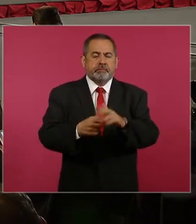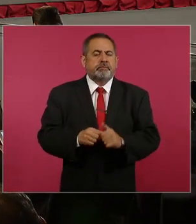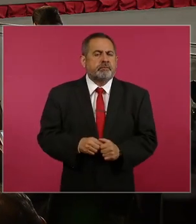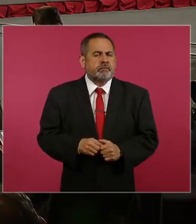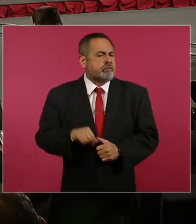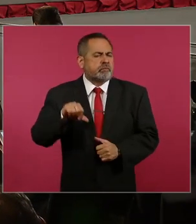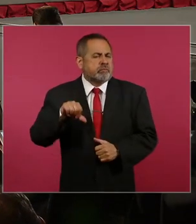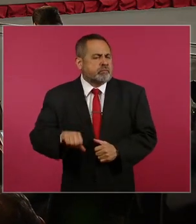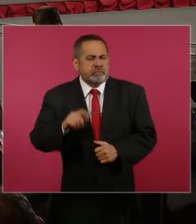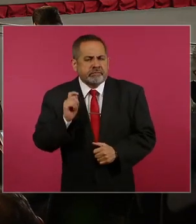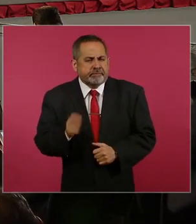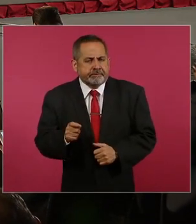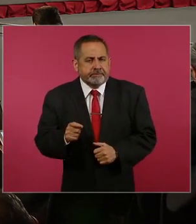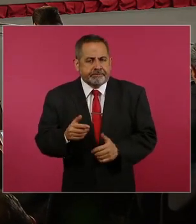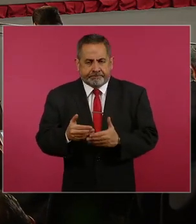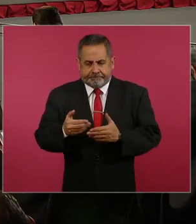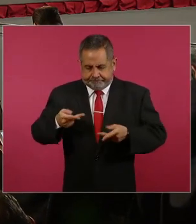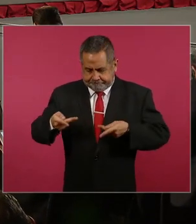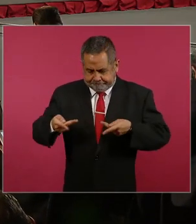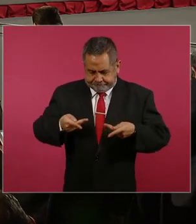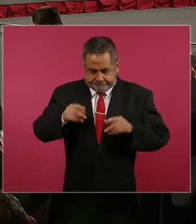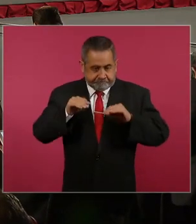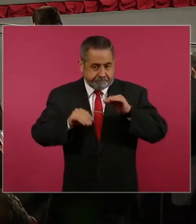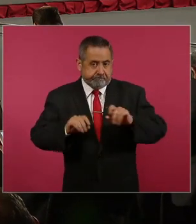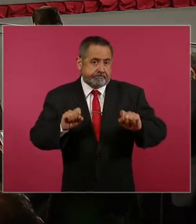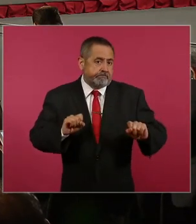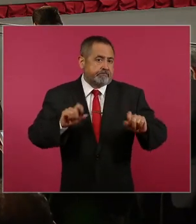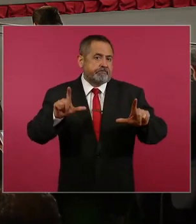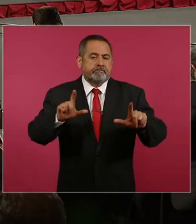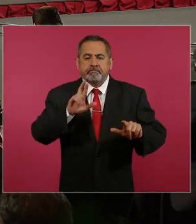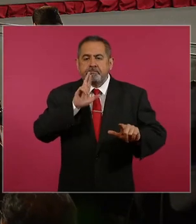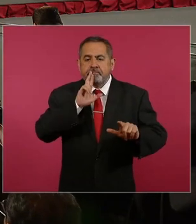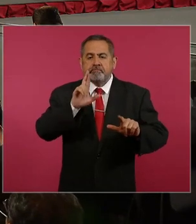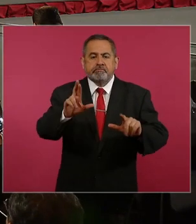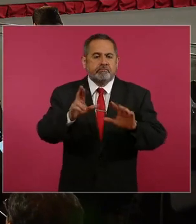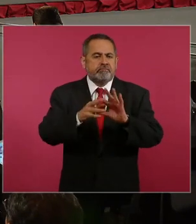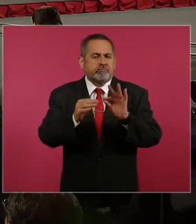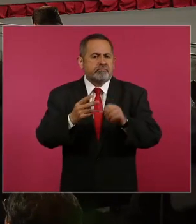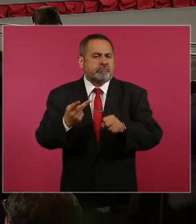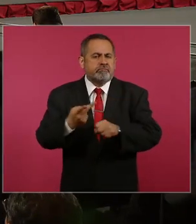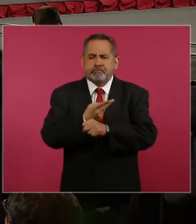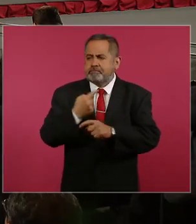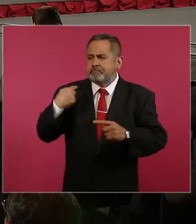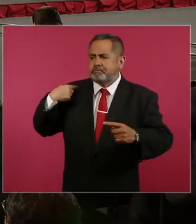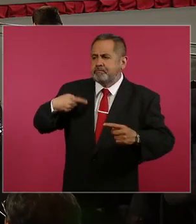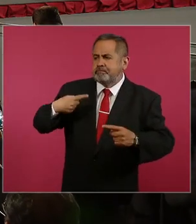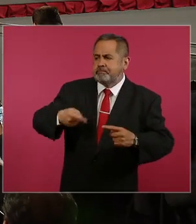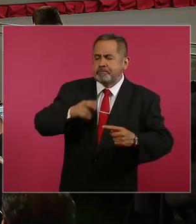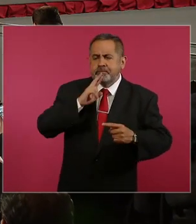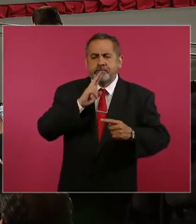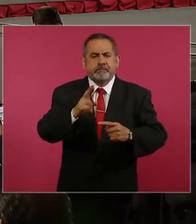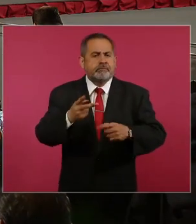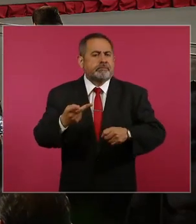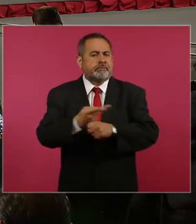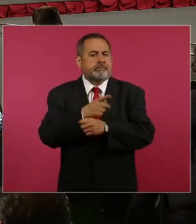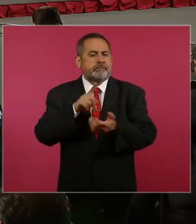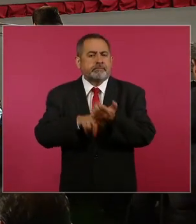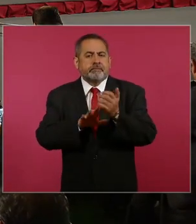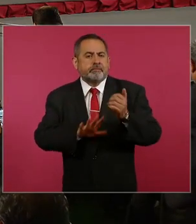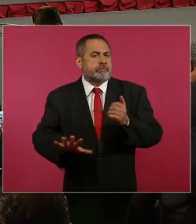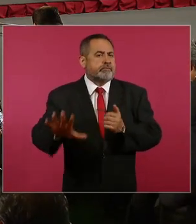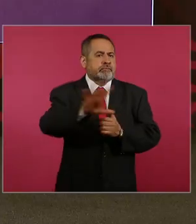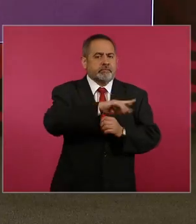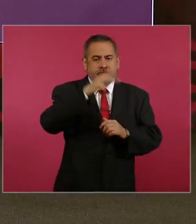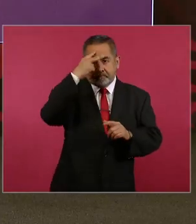preparados los reportes, los resultados sobre la incidencia delictiva en el